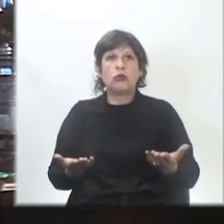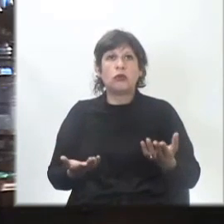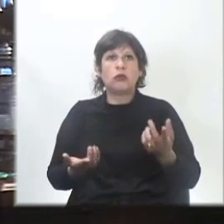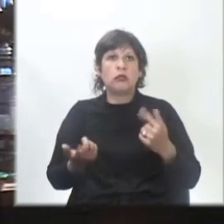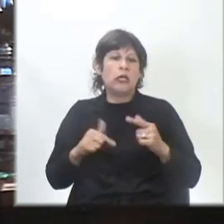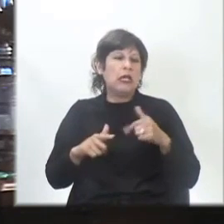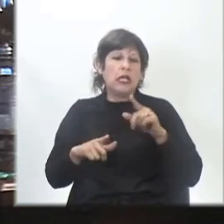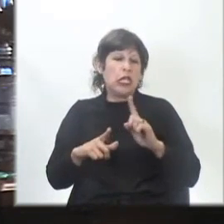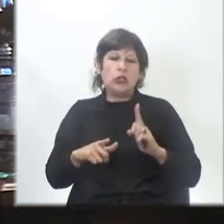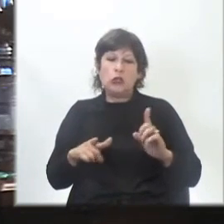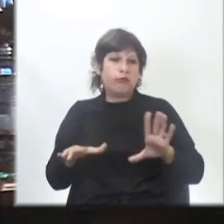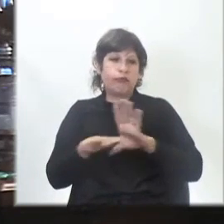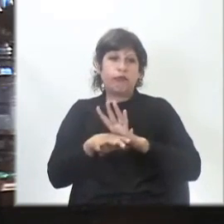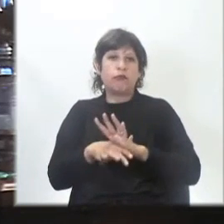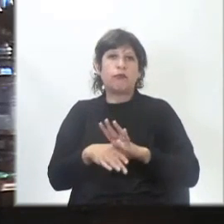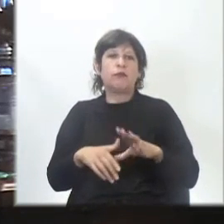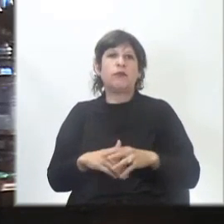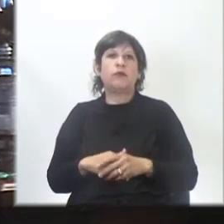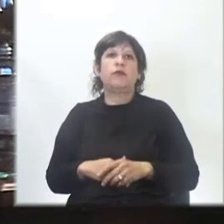incongruentes,